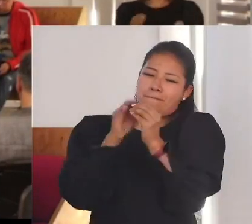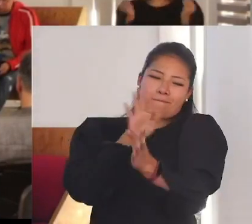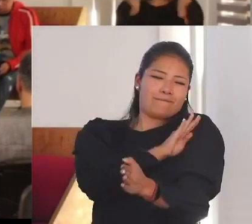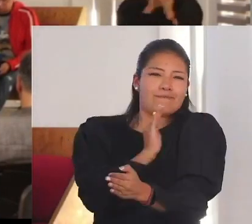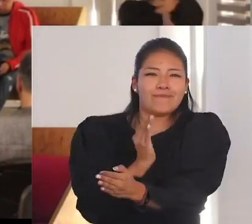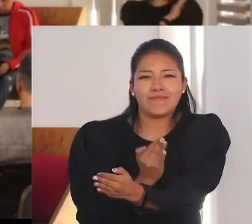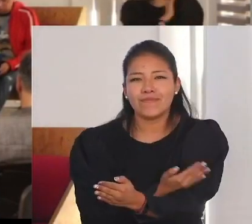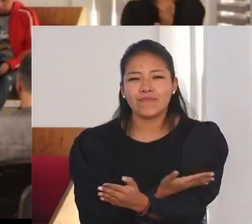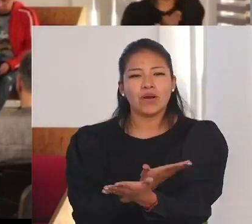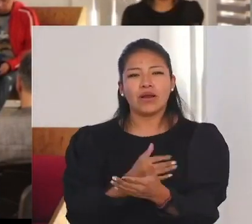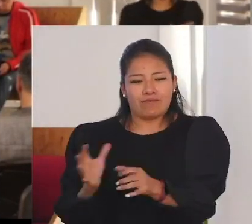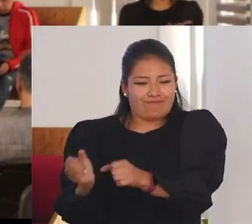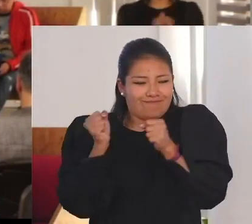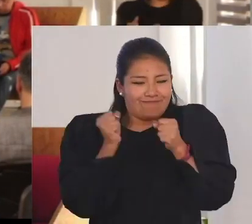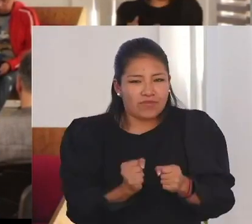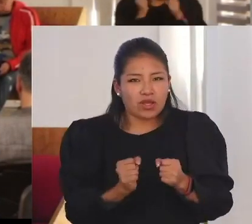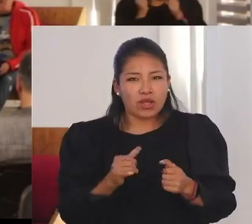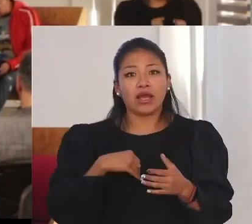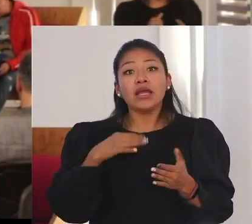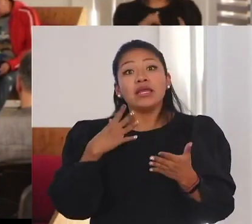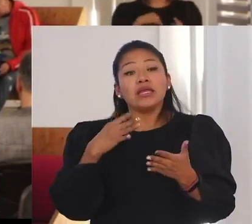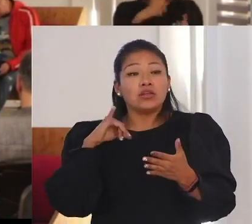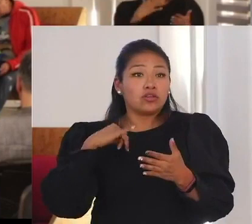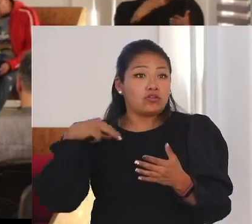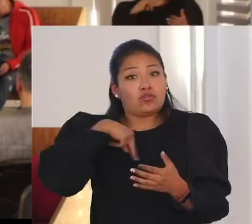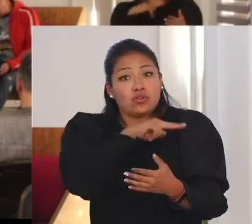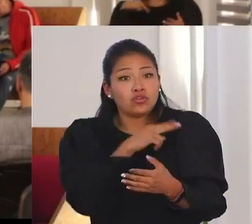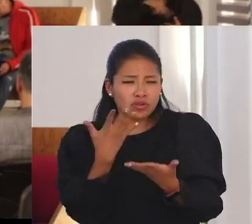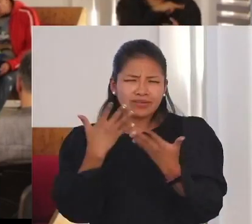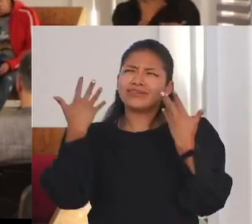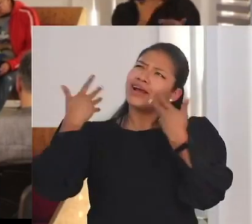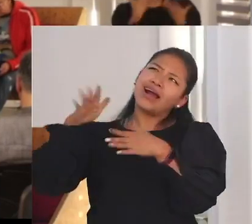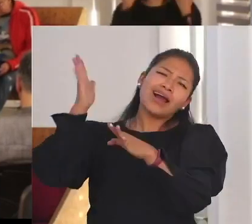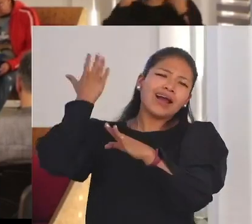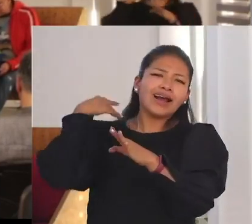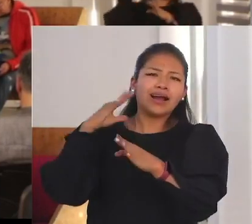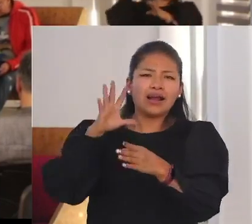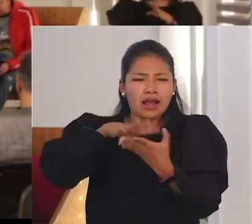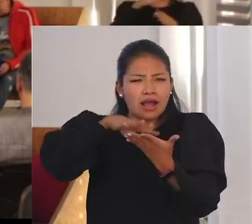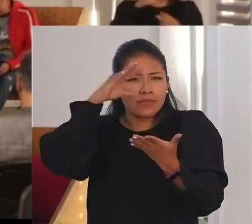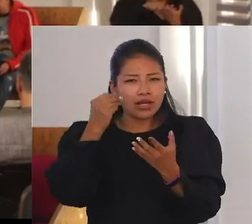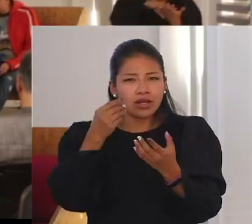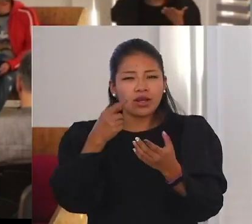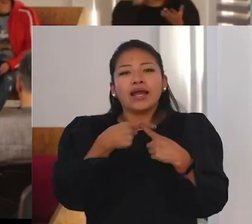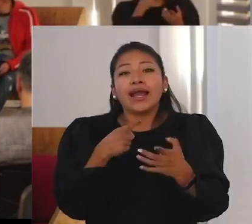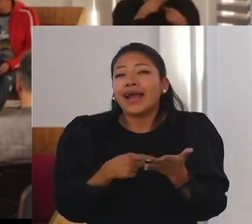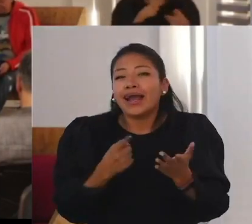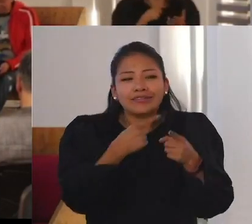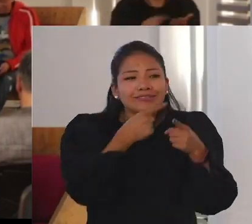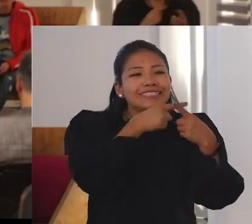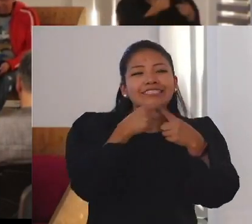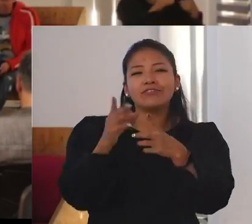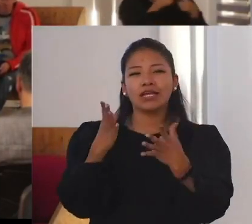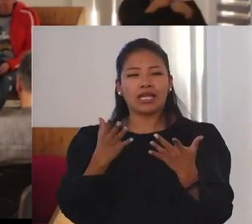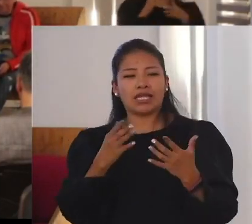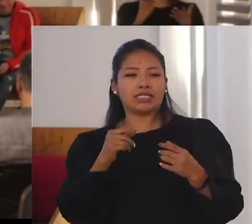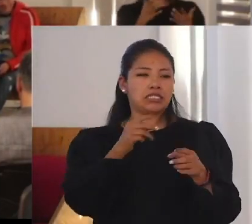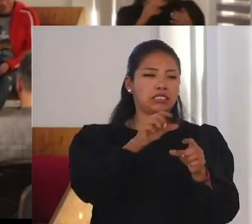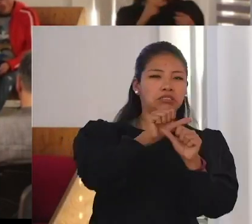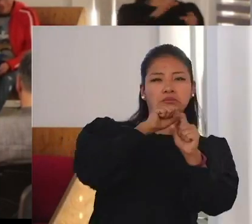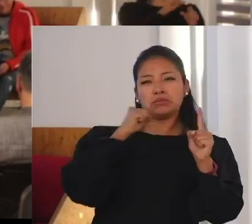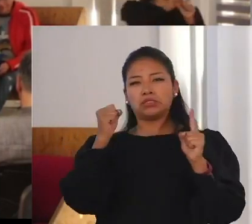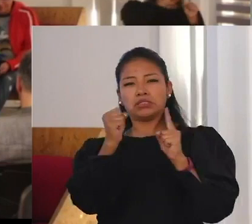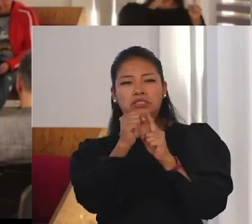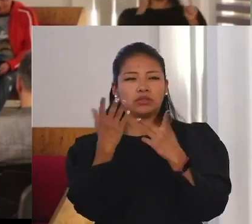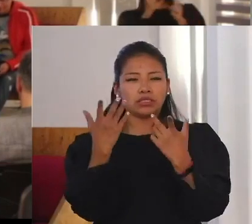he aprendido y hemos aprendido en conjunto que nuestras diferencias son nuestros súper poder no las diferencias tener una discapacidad o